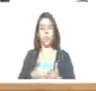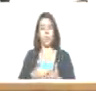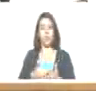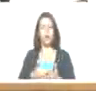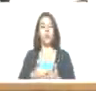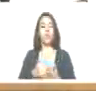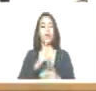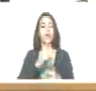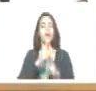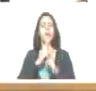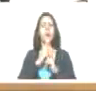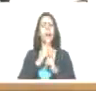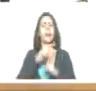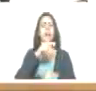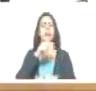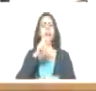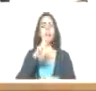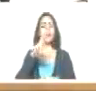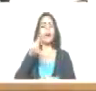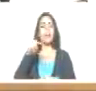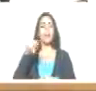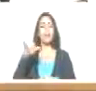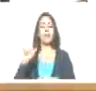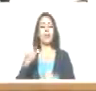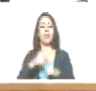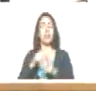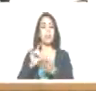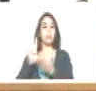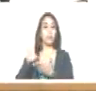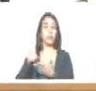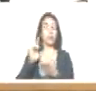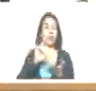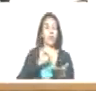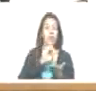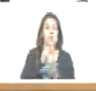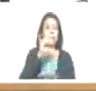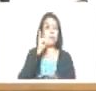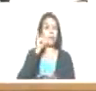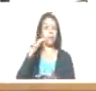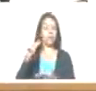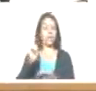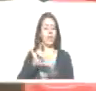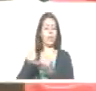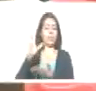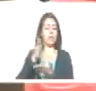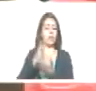Narnia? Votaron a Calderón Berti, votaron al denunciante, siempre lo hacen.